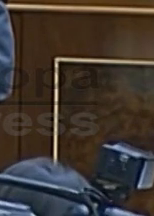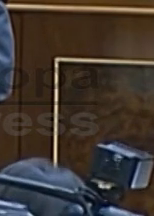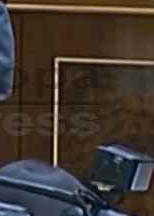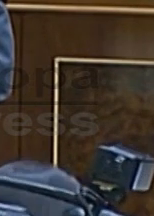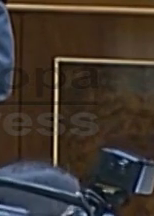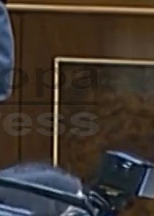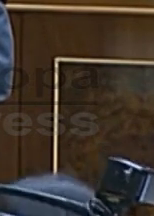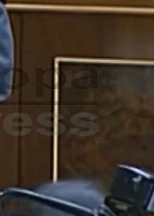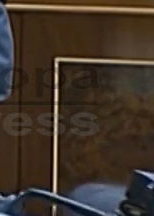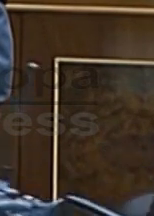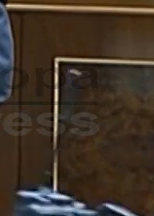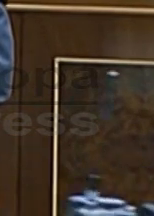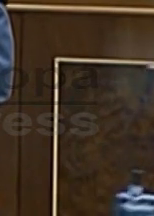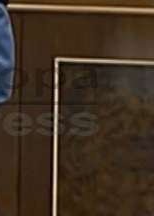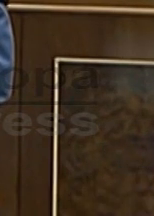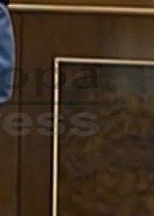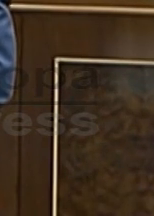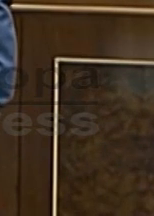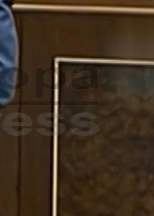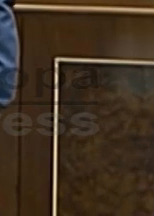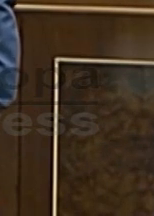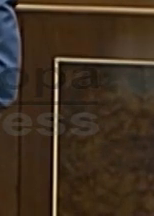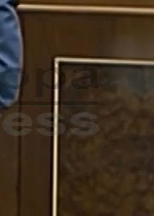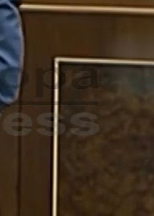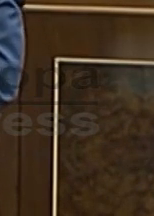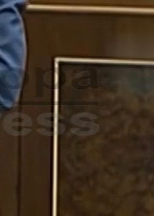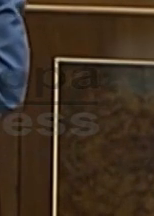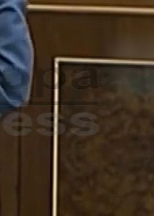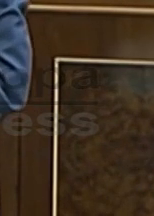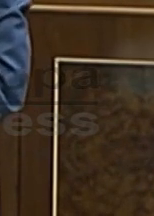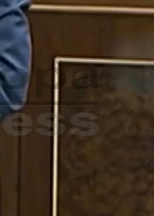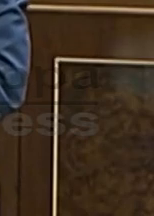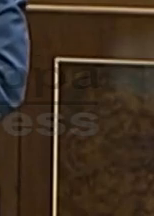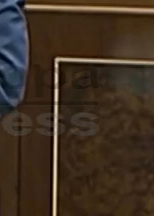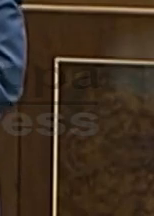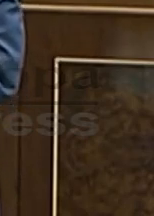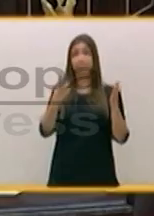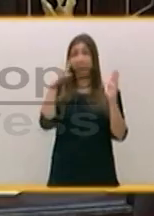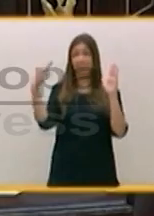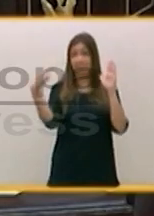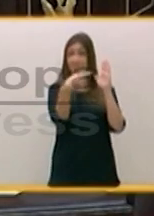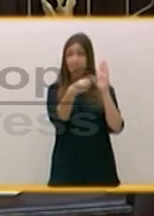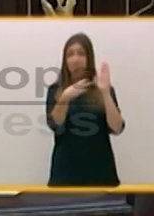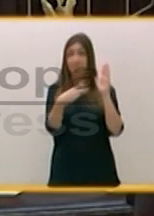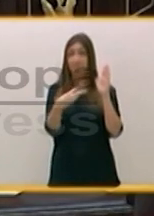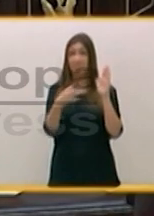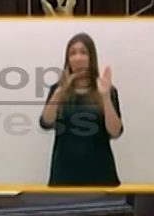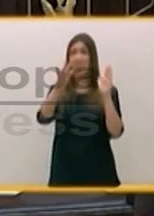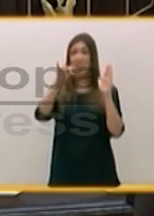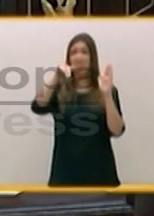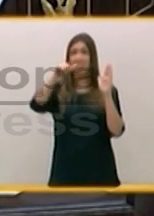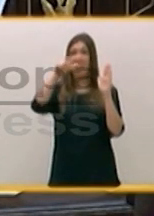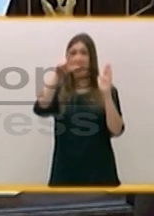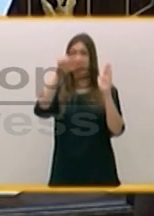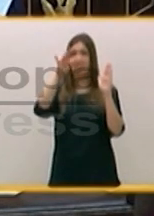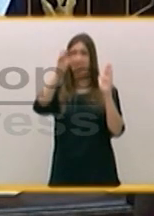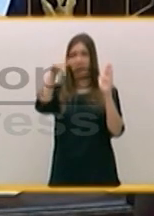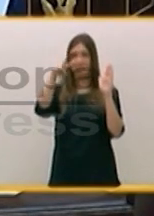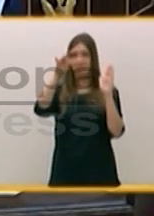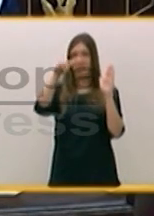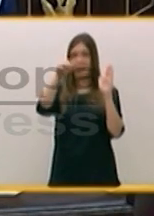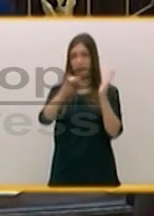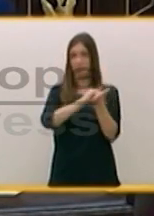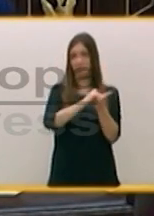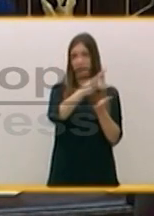además ha acusado a Rajoy de mentir a los españoles al negar el rescate. Portada del Financial Times: Rajoy